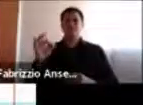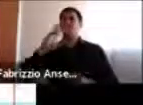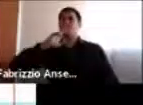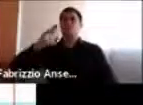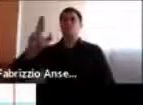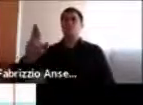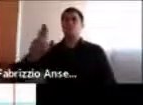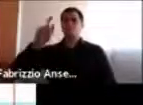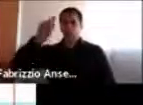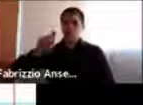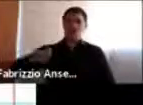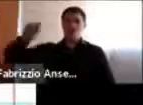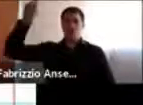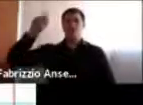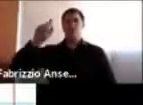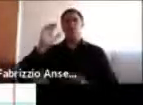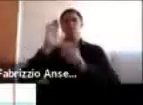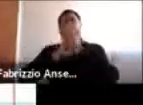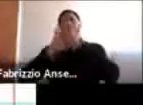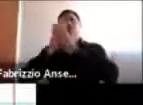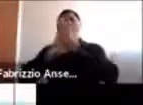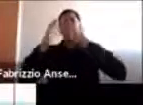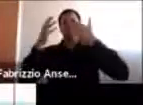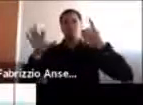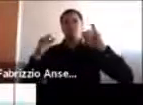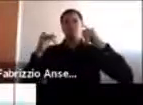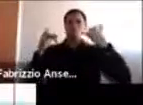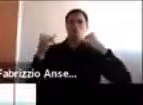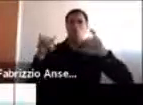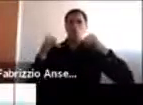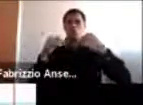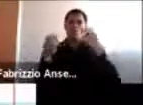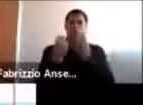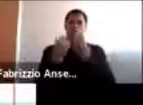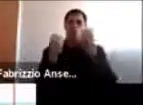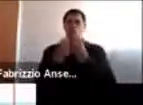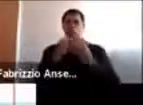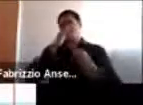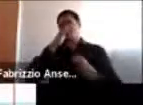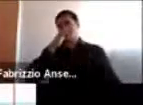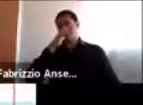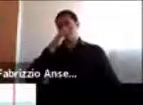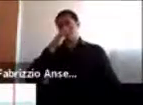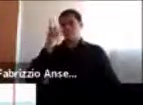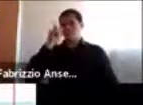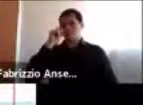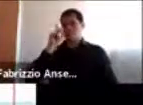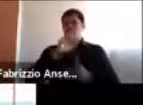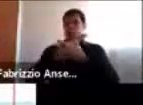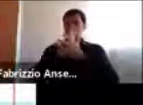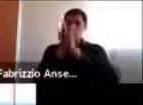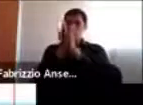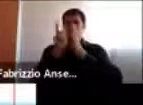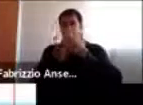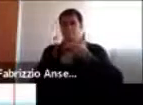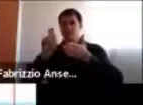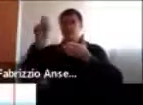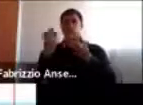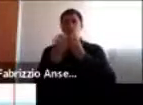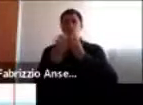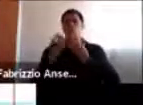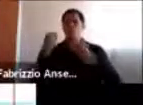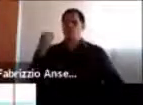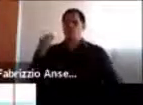más o menos hemos jugado a lo mejor muchos minutos pero todo ha sido incorrecto entonces también es bueno saberlo y bueno y tenemos información